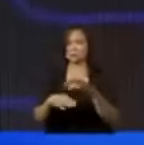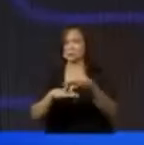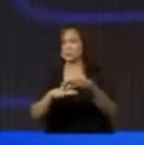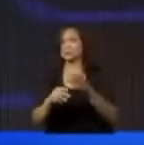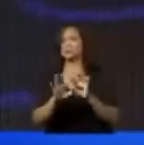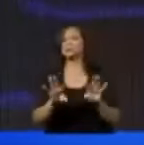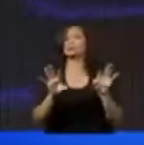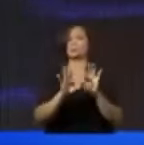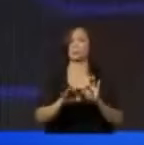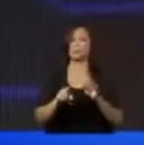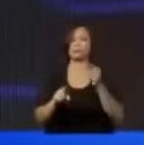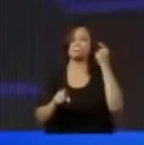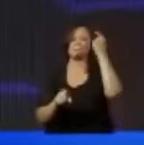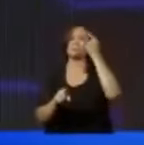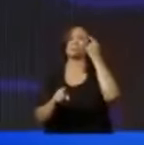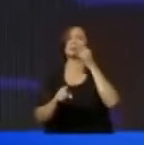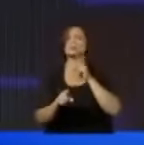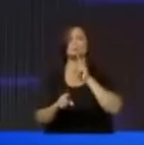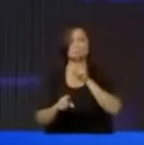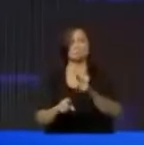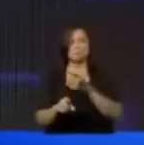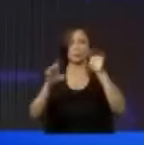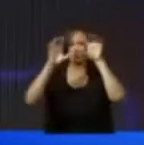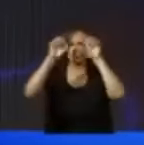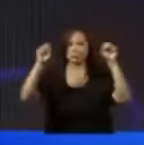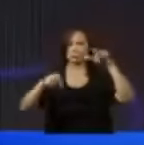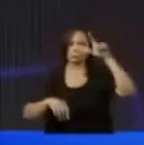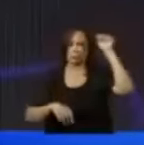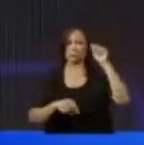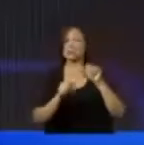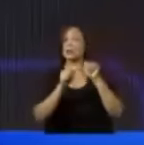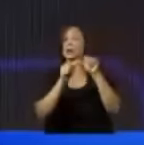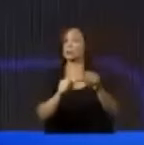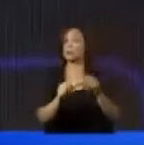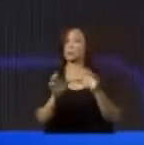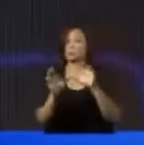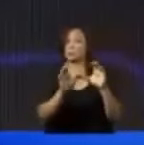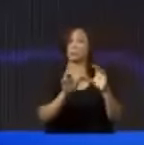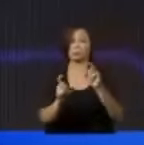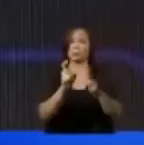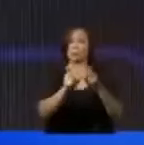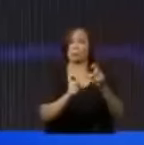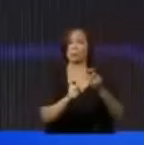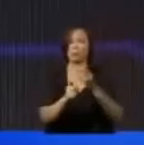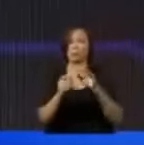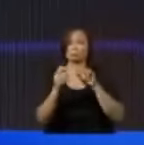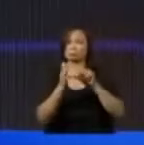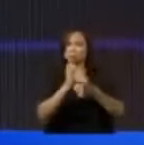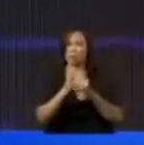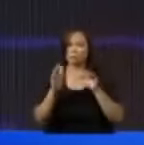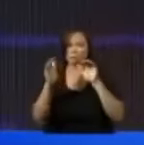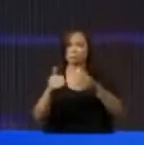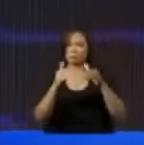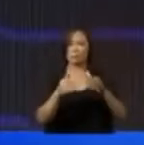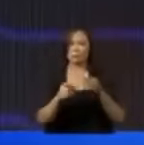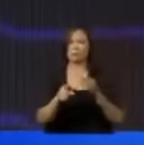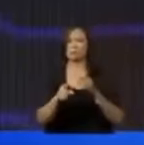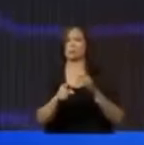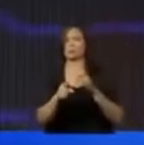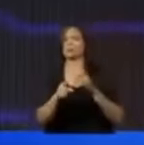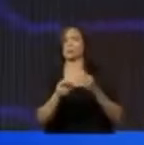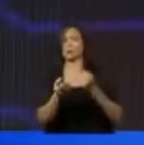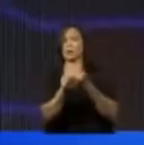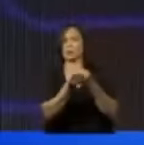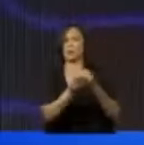tierras. De manera que considero que ciertamente el presidente Abinader le ha dado continuación, le ha puesto especial énfasis a esto, y sin duda alguna